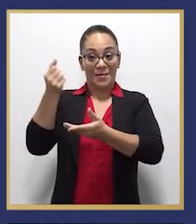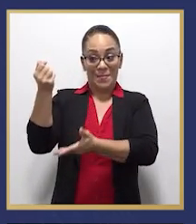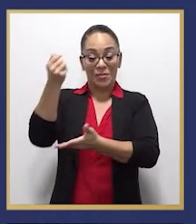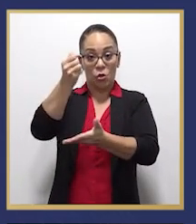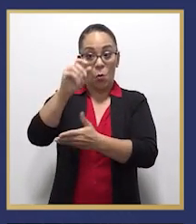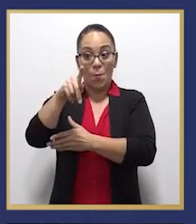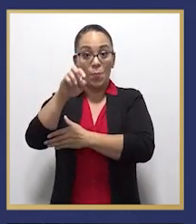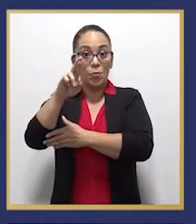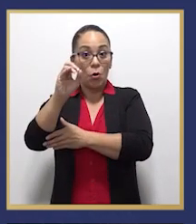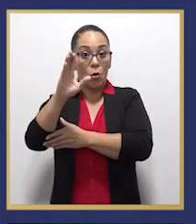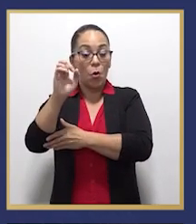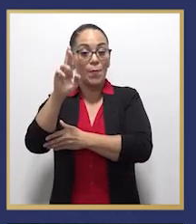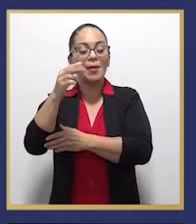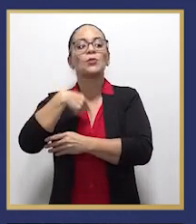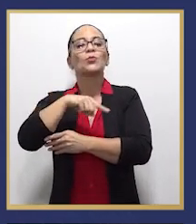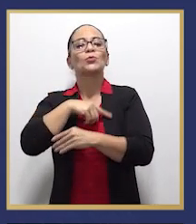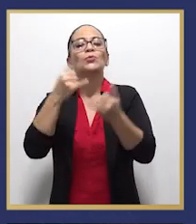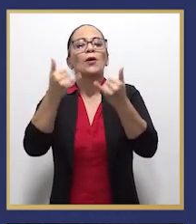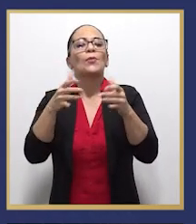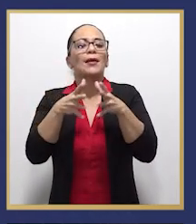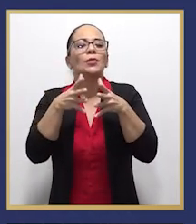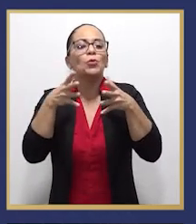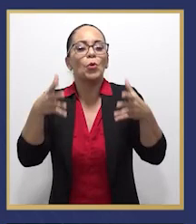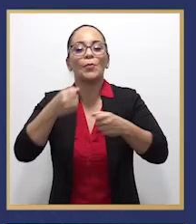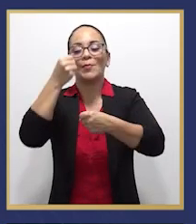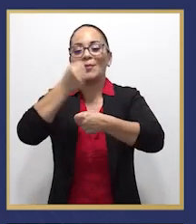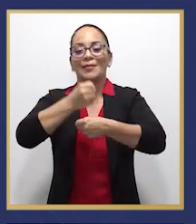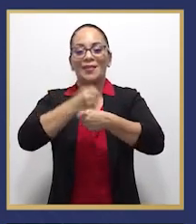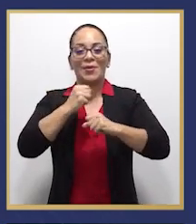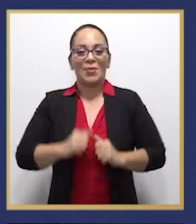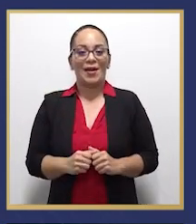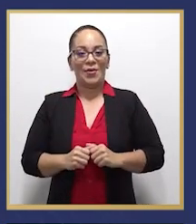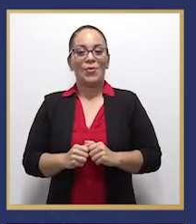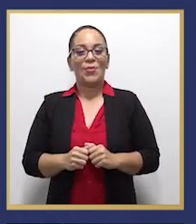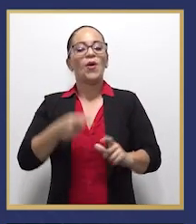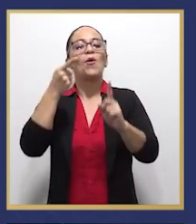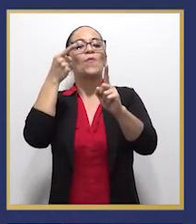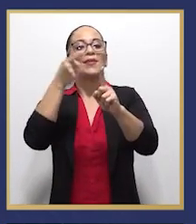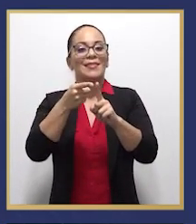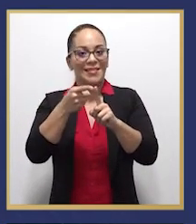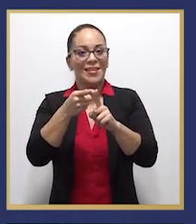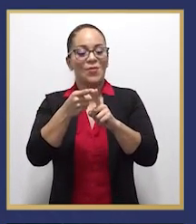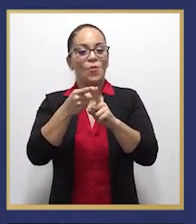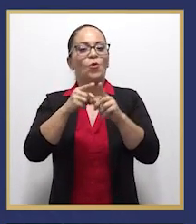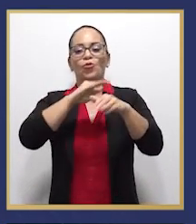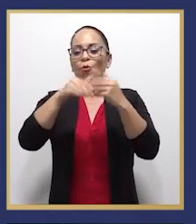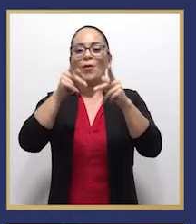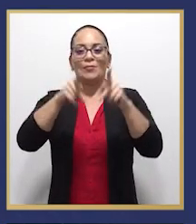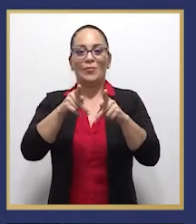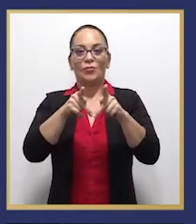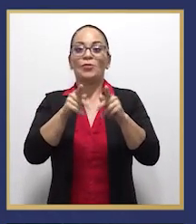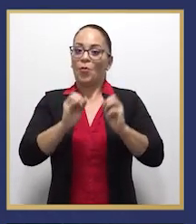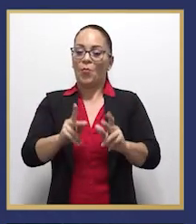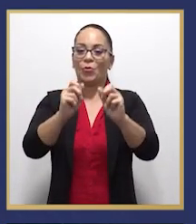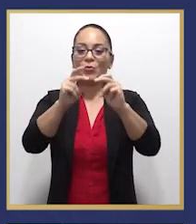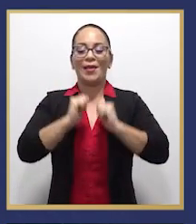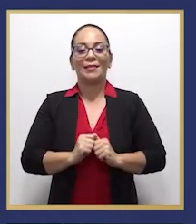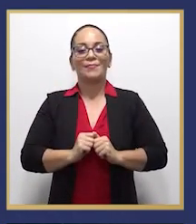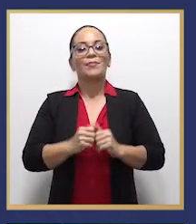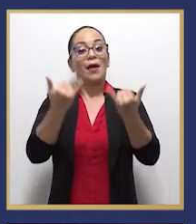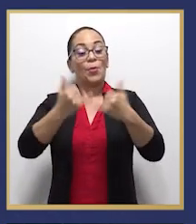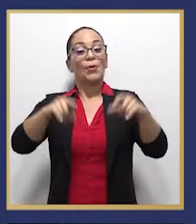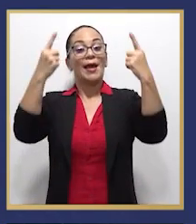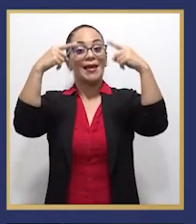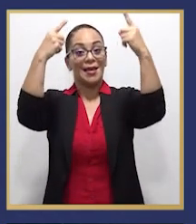procomer estamos haciendo un enorme trabajo para que nadie se quede atrás el éxito que